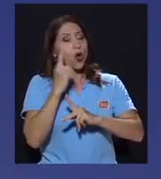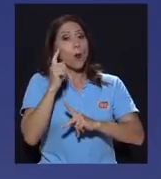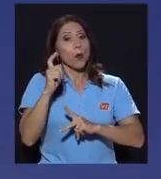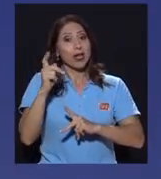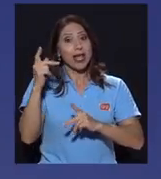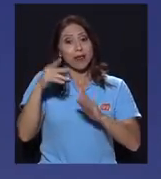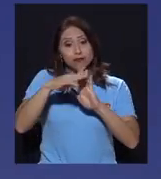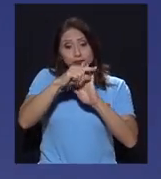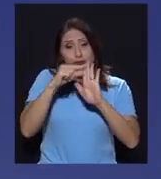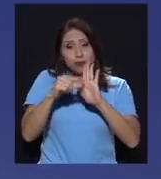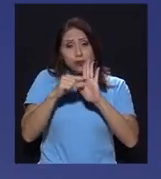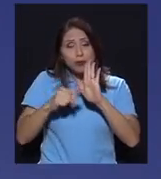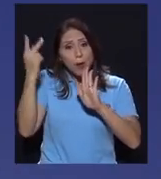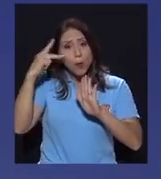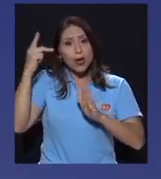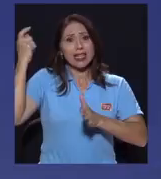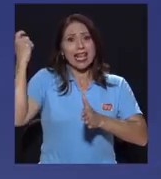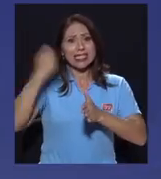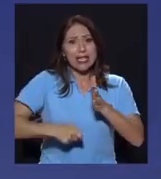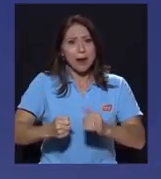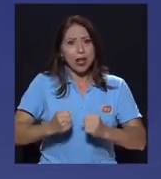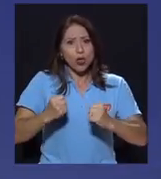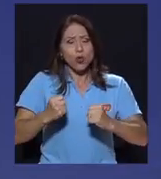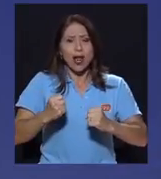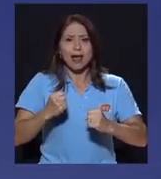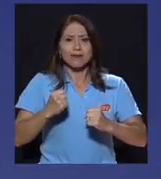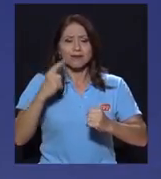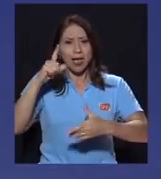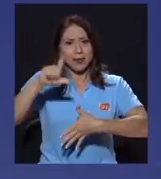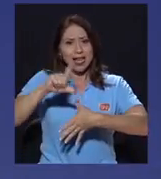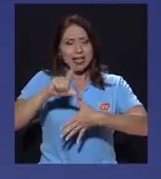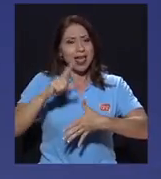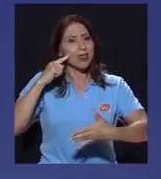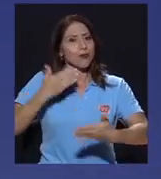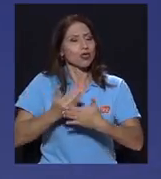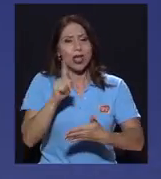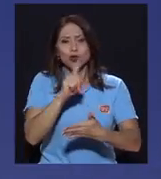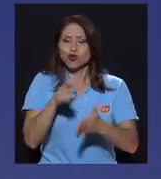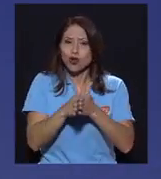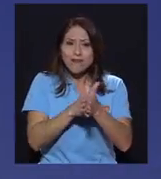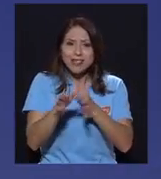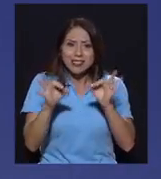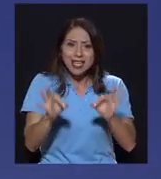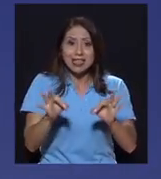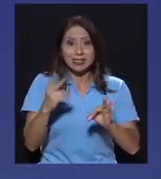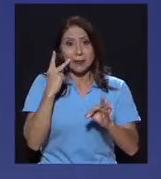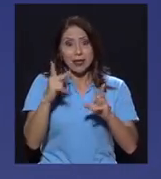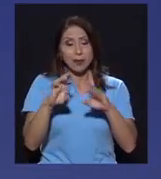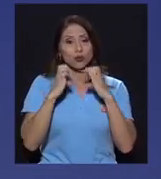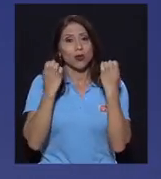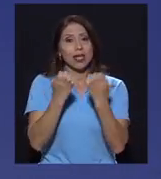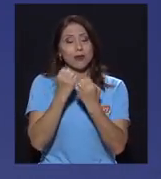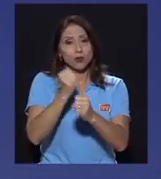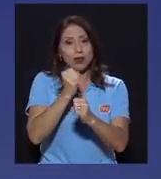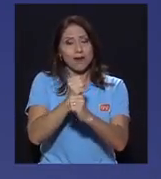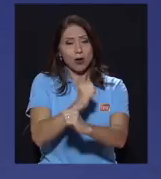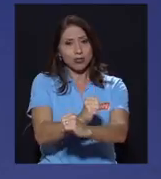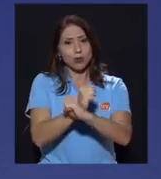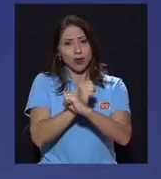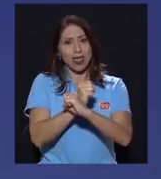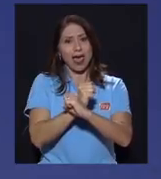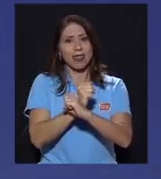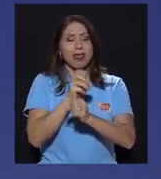mano dura en toda américa latina han demostrado que no son eficientes veíamos un equipo de trabajo en seguridad que